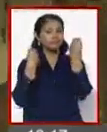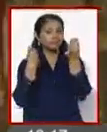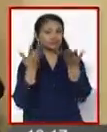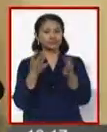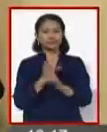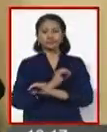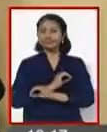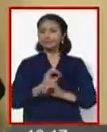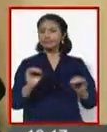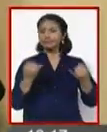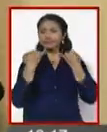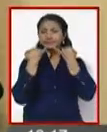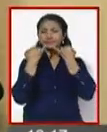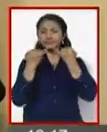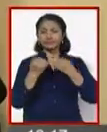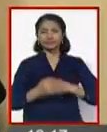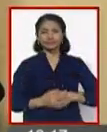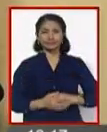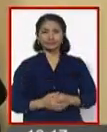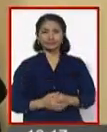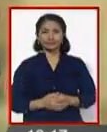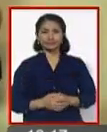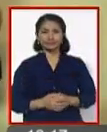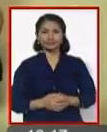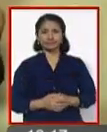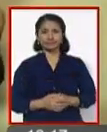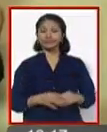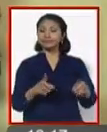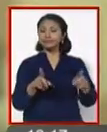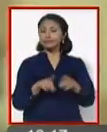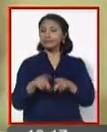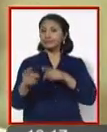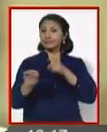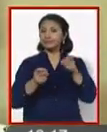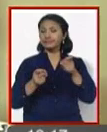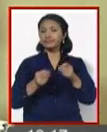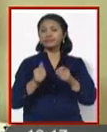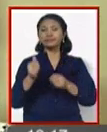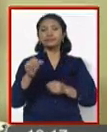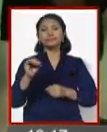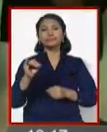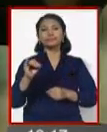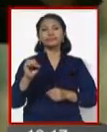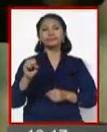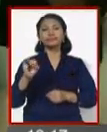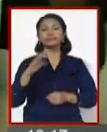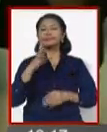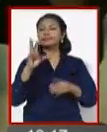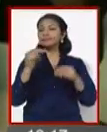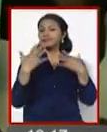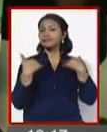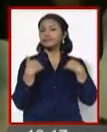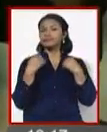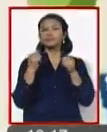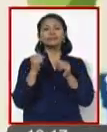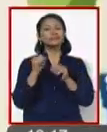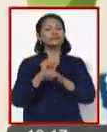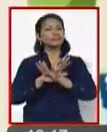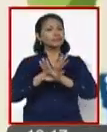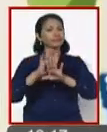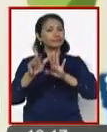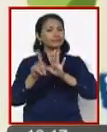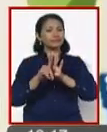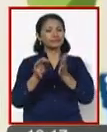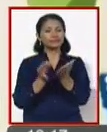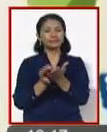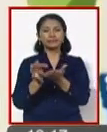proporcionar ningún tipo de información adicional. Además, la directora de la ASFI recordó a la población de que no tiene ninguna legalidad